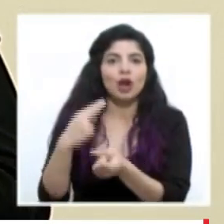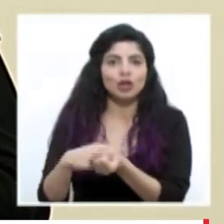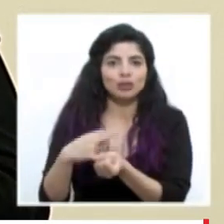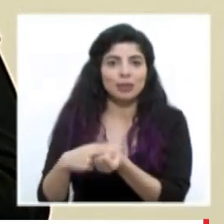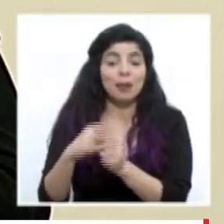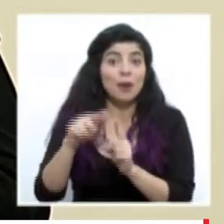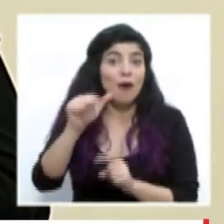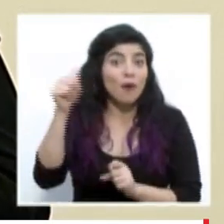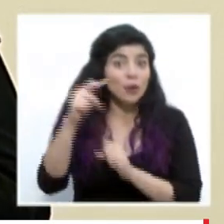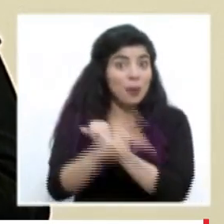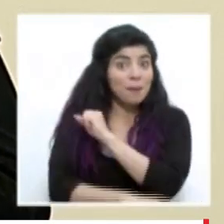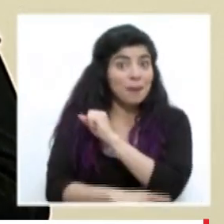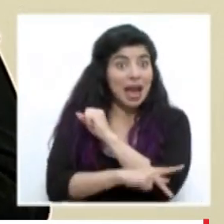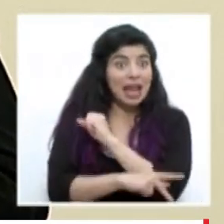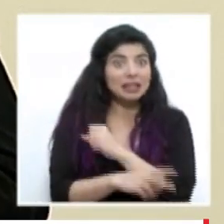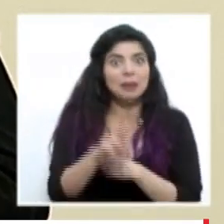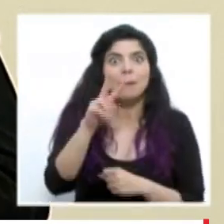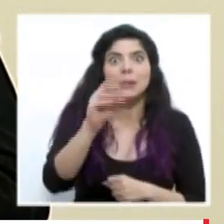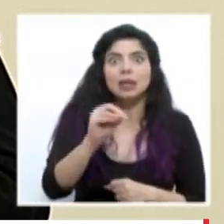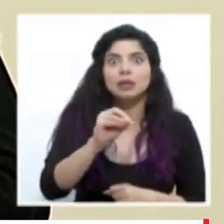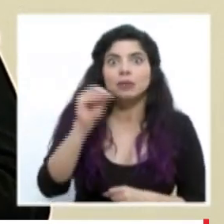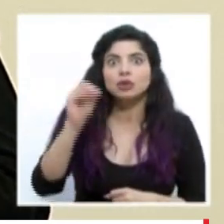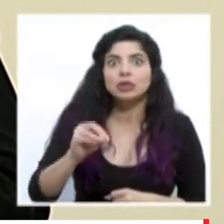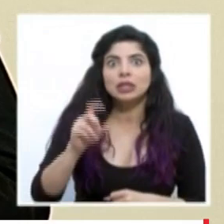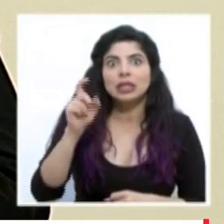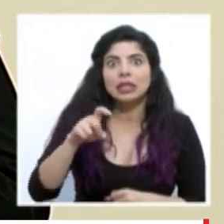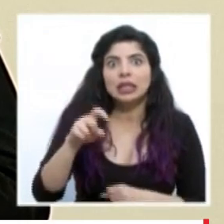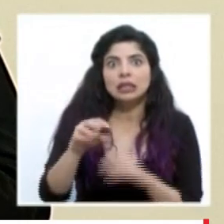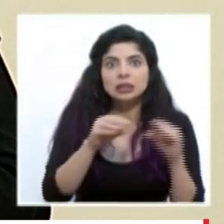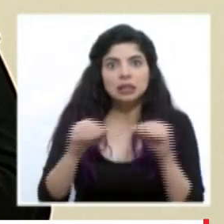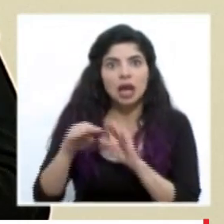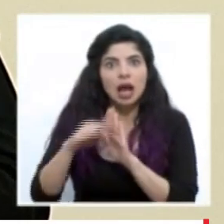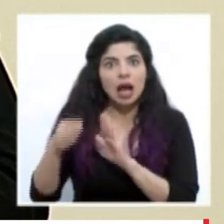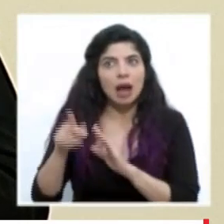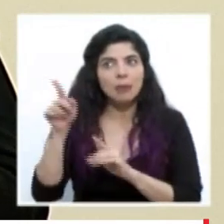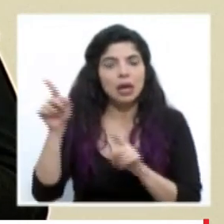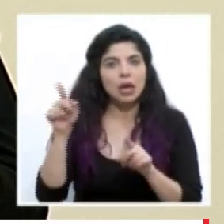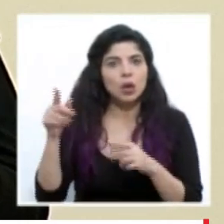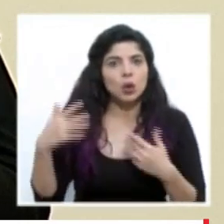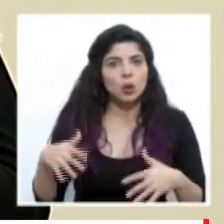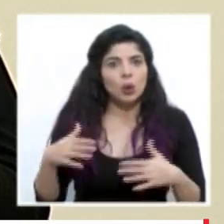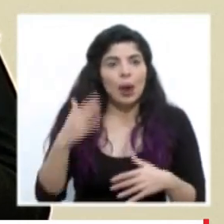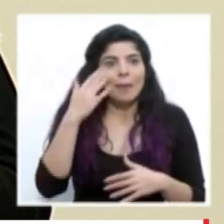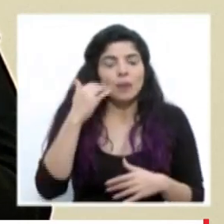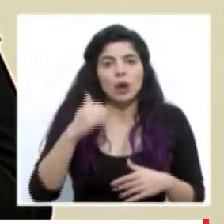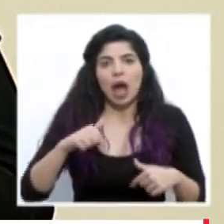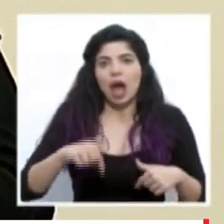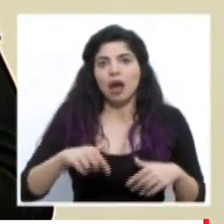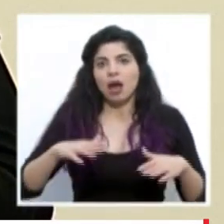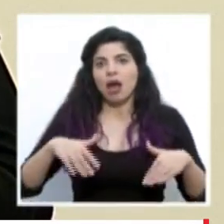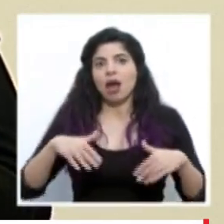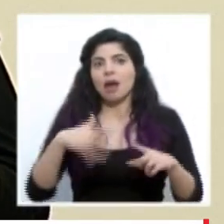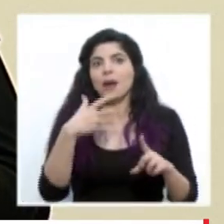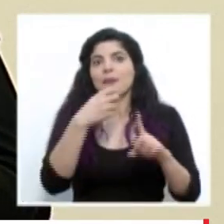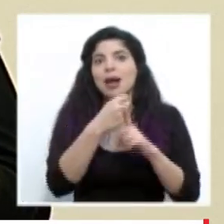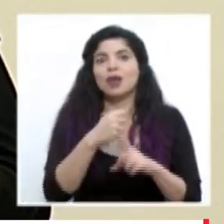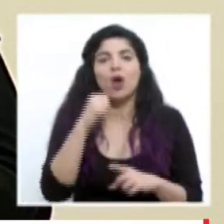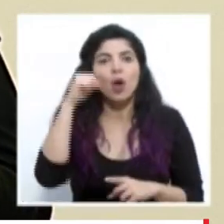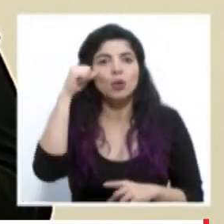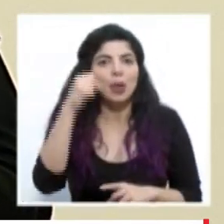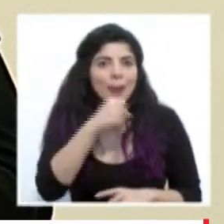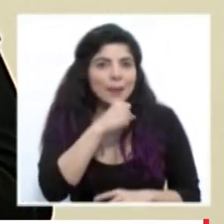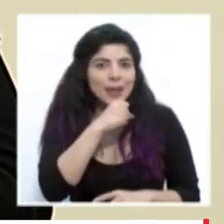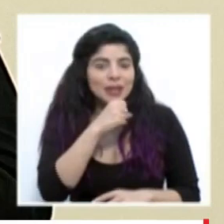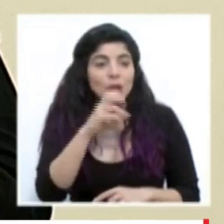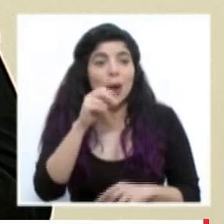pero hay otros países donde se ha dado que hasta un 20% ocupan cama, y eso es porque todavía no ha afectado aquí a la población adulta mayor o